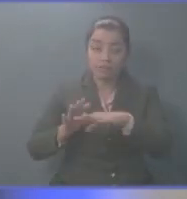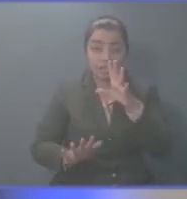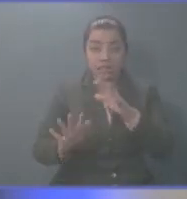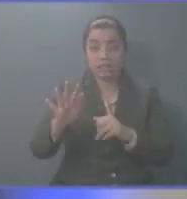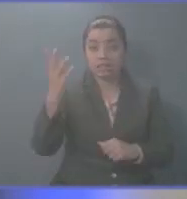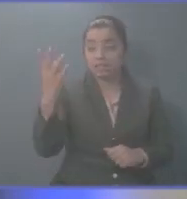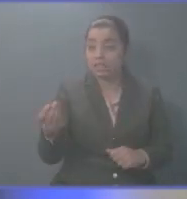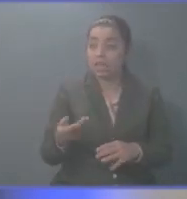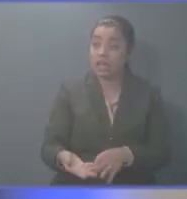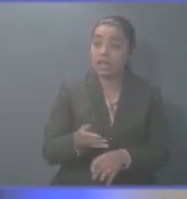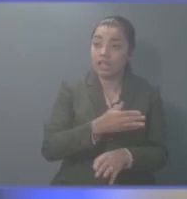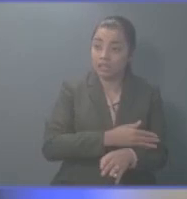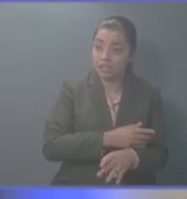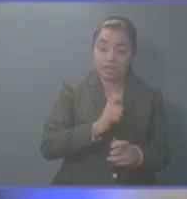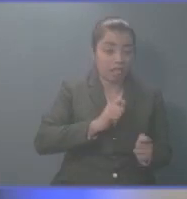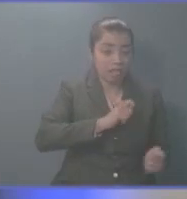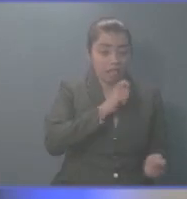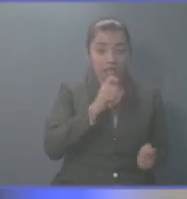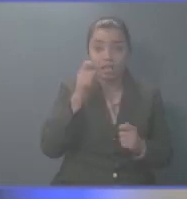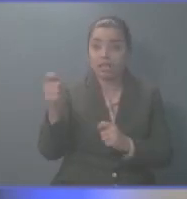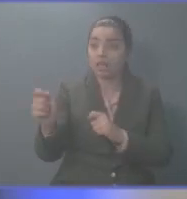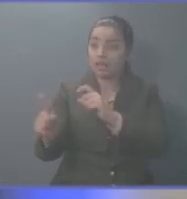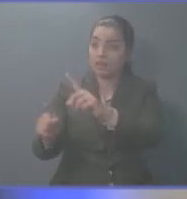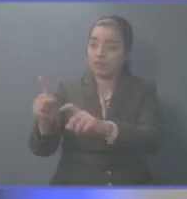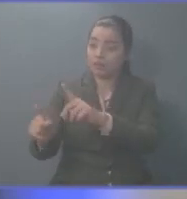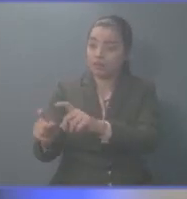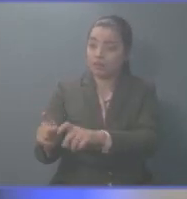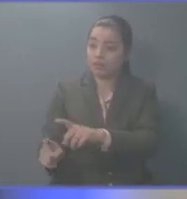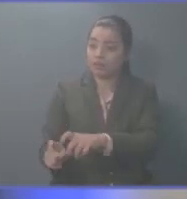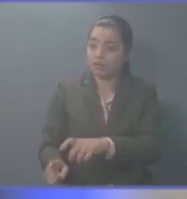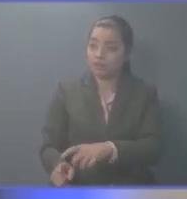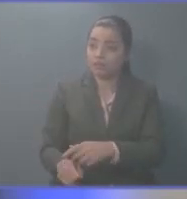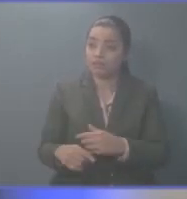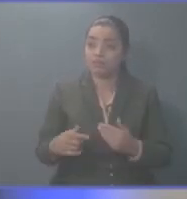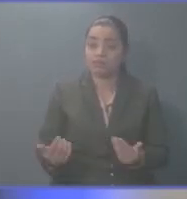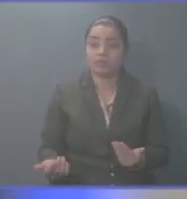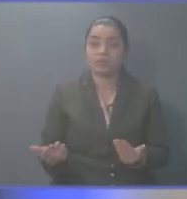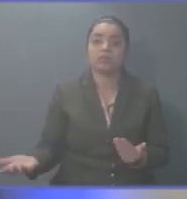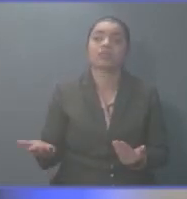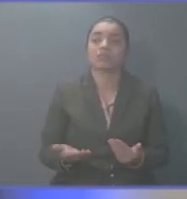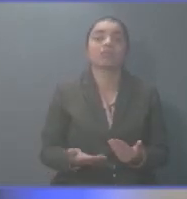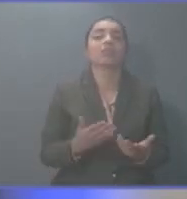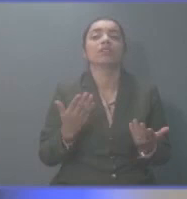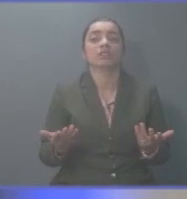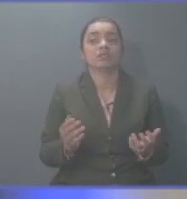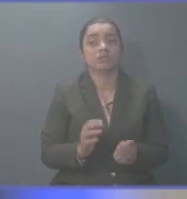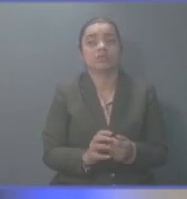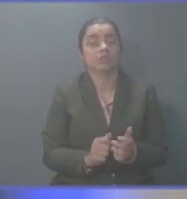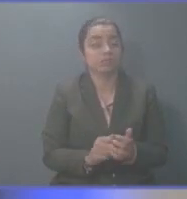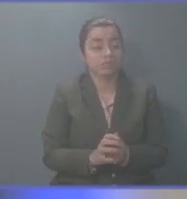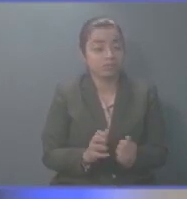días de anticipación y enviarle el cuestionario de las preguntas que les vas a formular. El tema del problema del agua, la crisis se dio entre